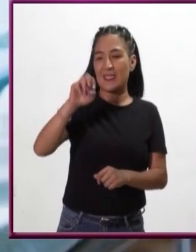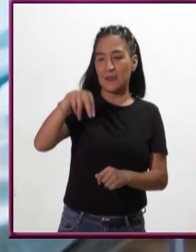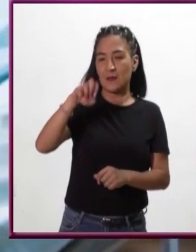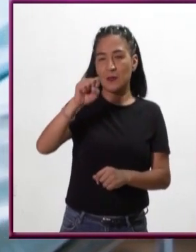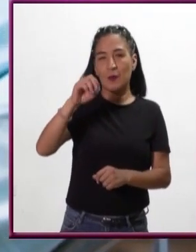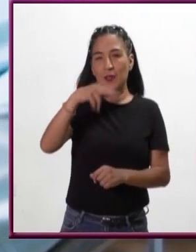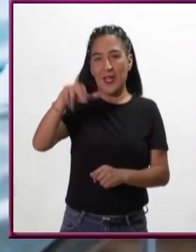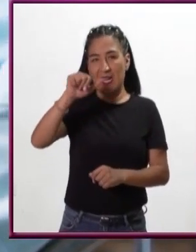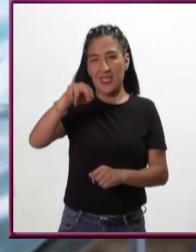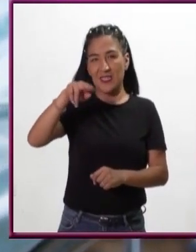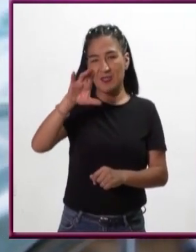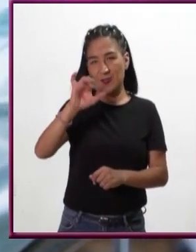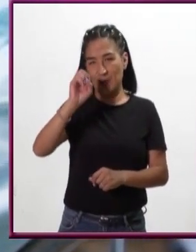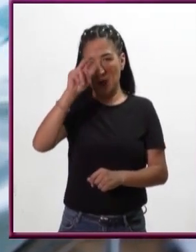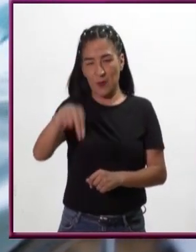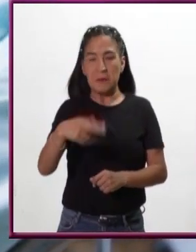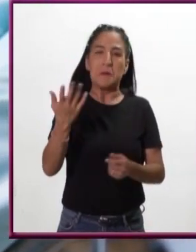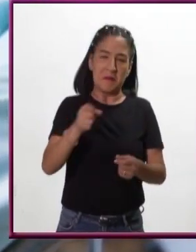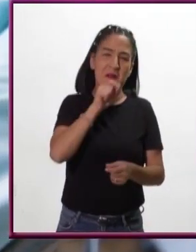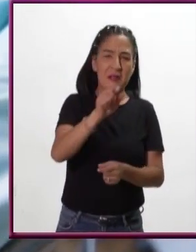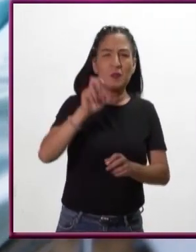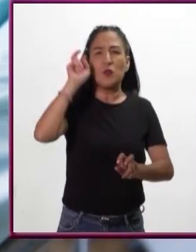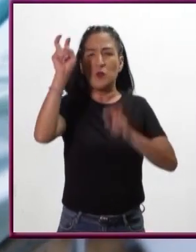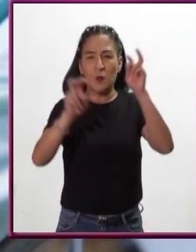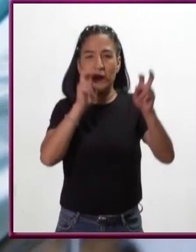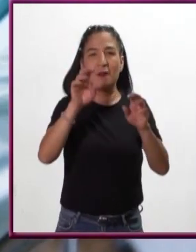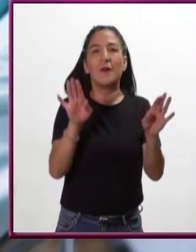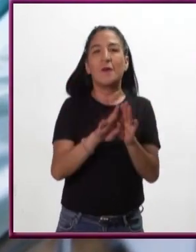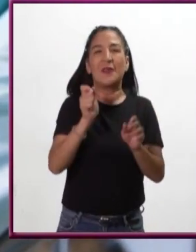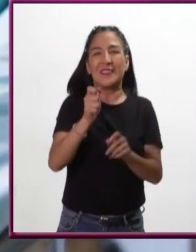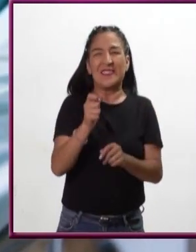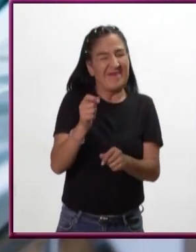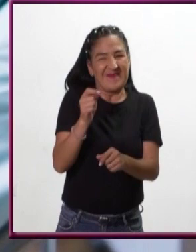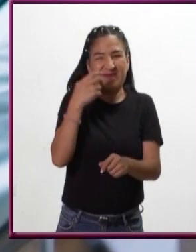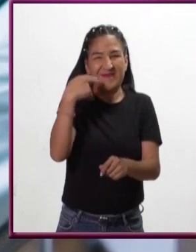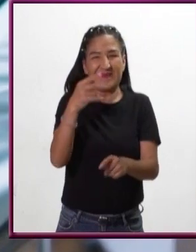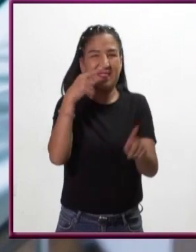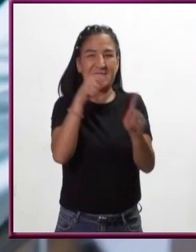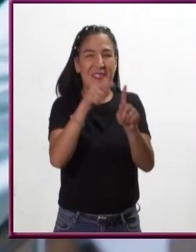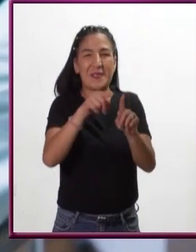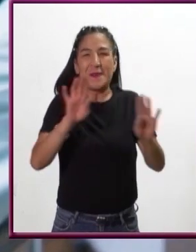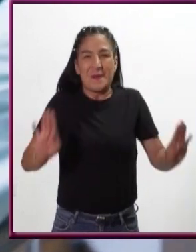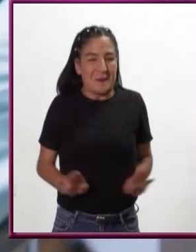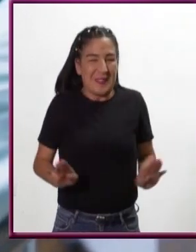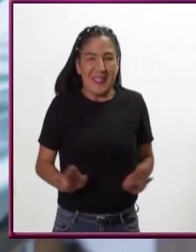ensoñaciones. Estas ensoñaciones o sueños son algo muy peculiar, ¿no?